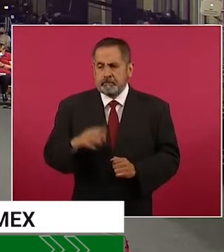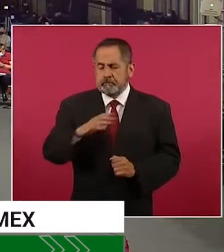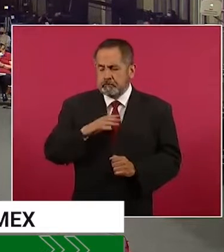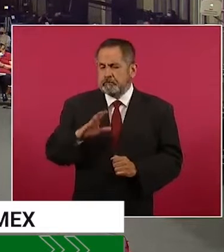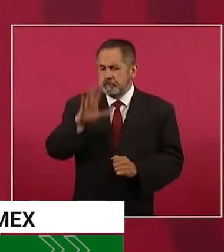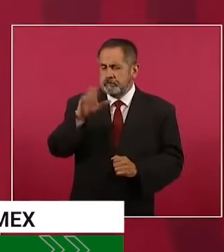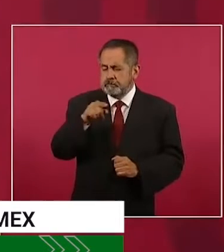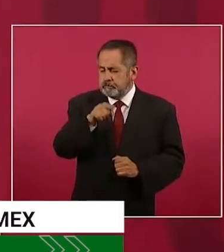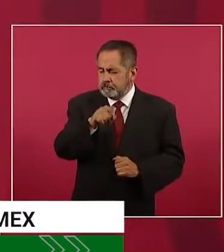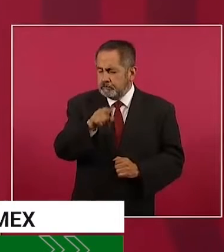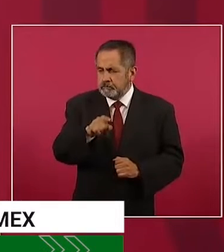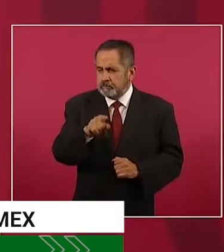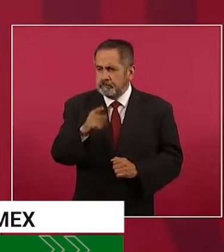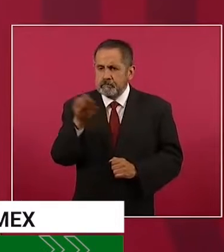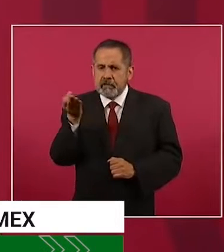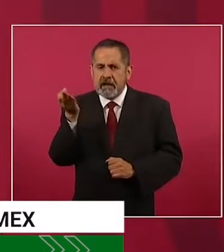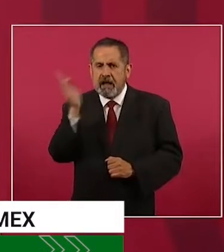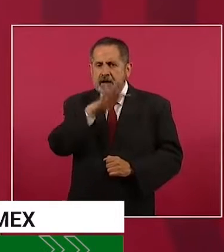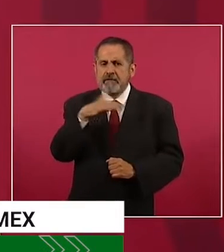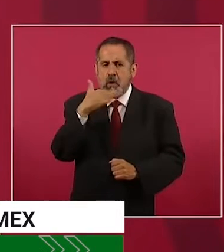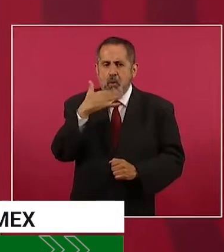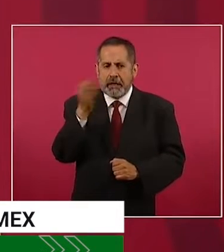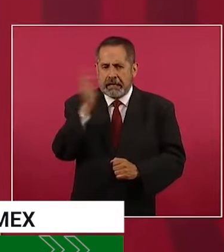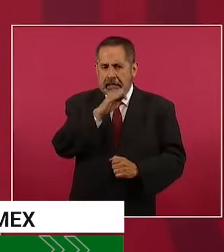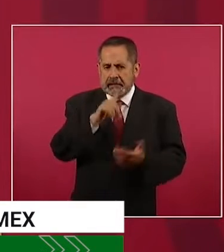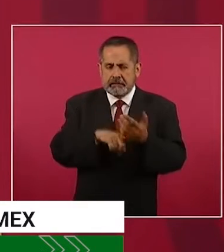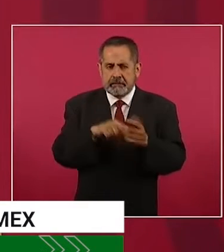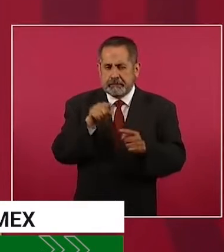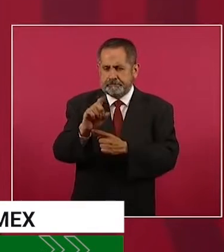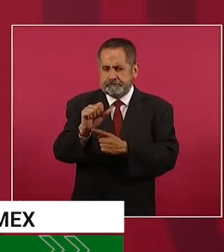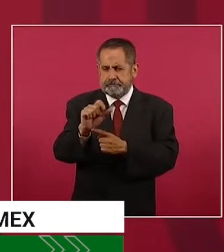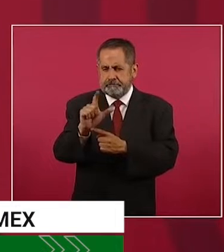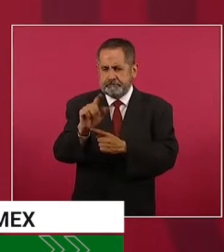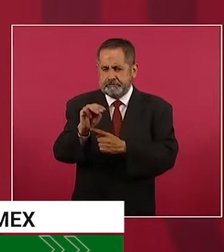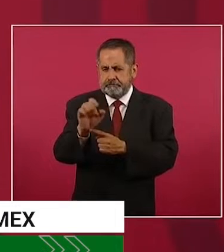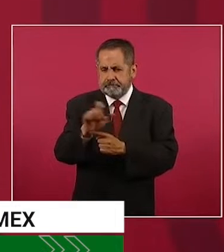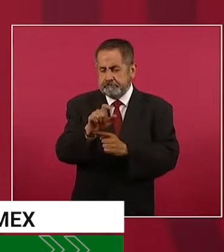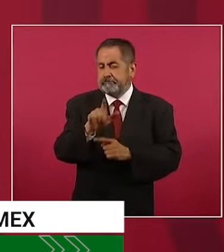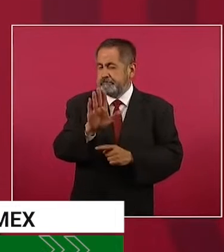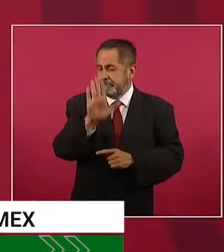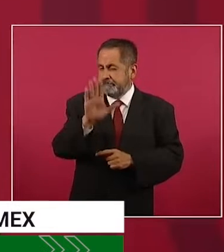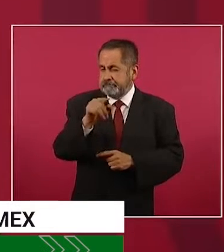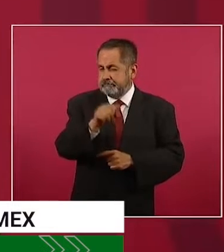presunto fraude en Segalmex que se está